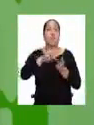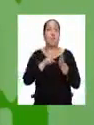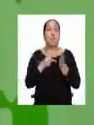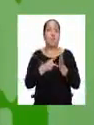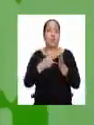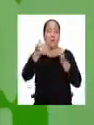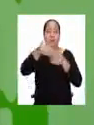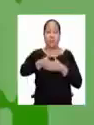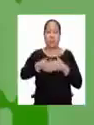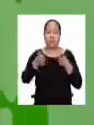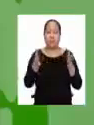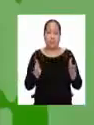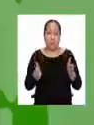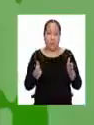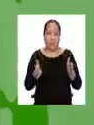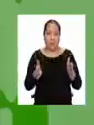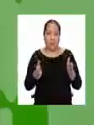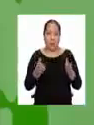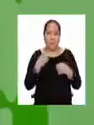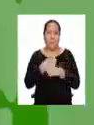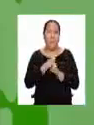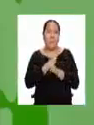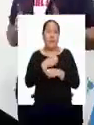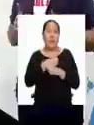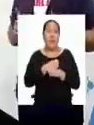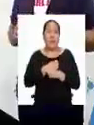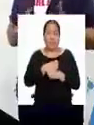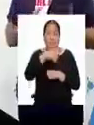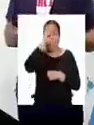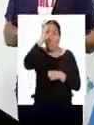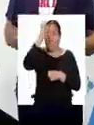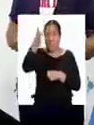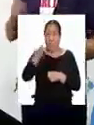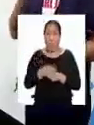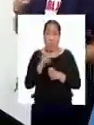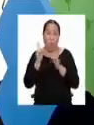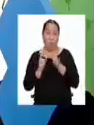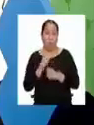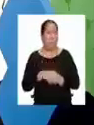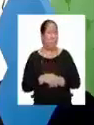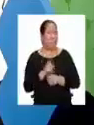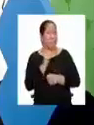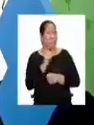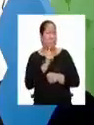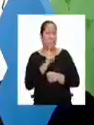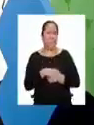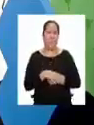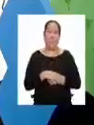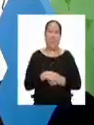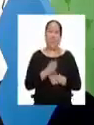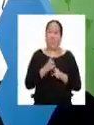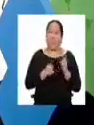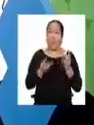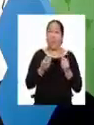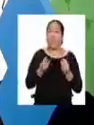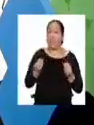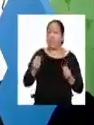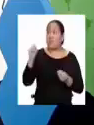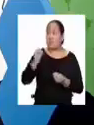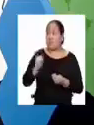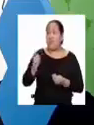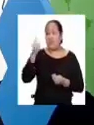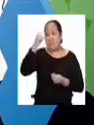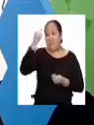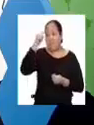No. No puedo dudar de esta realidad. Ok, tú no, pero muchos sí lo han hecho y desde hace varios